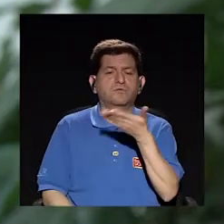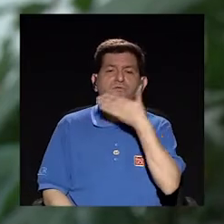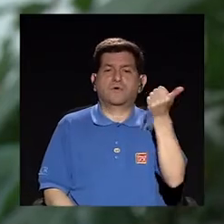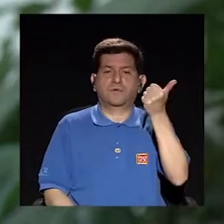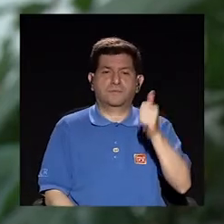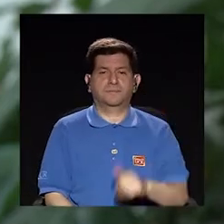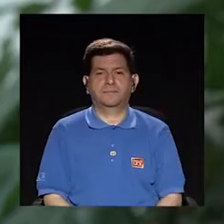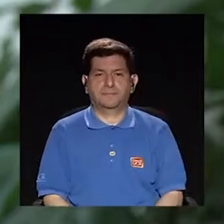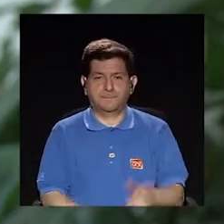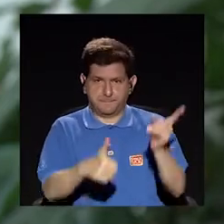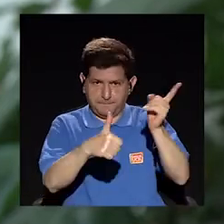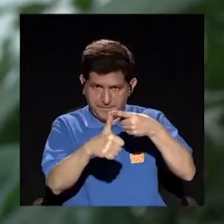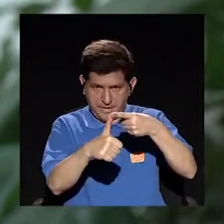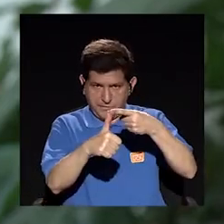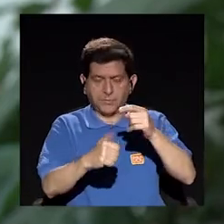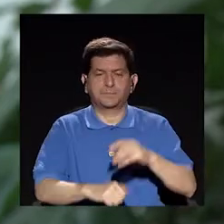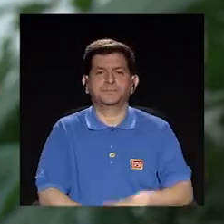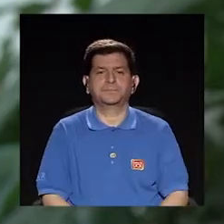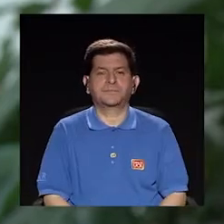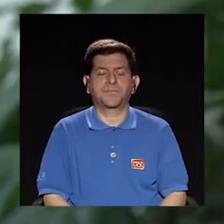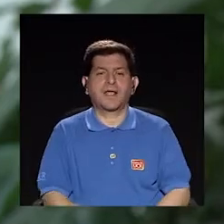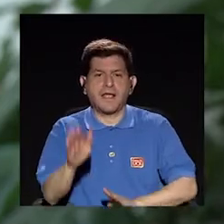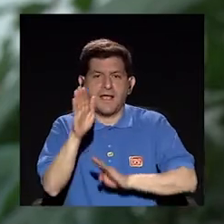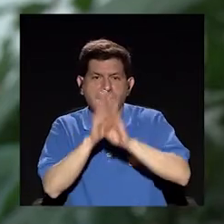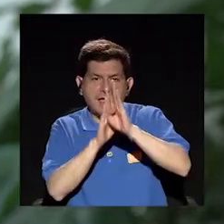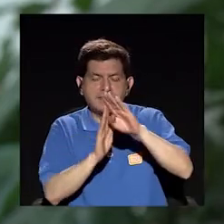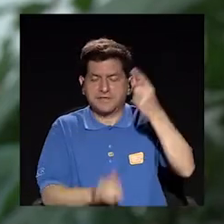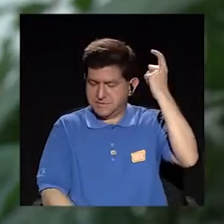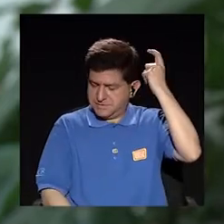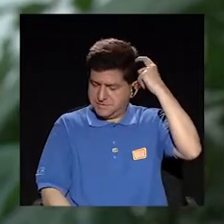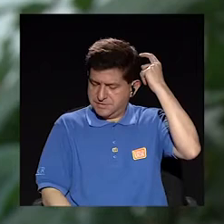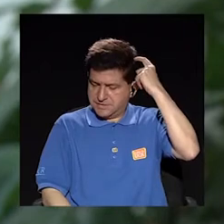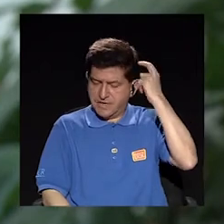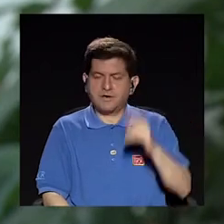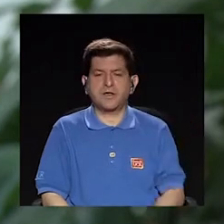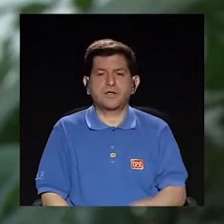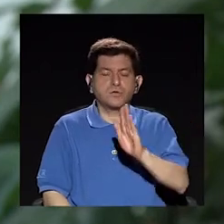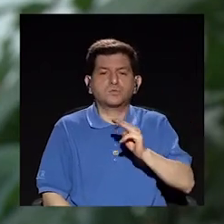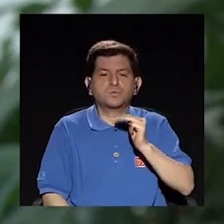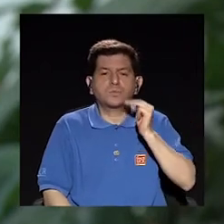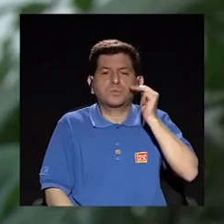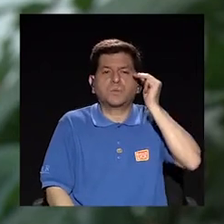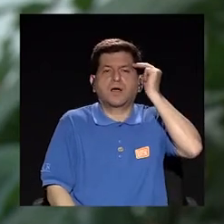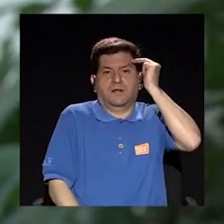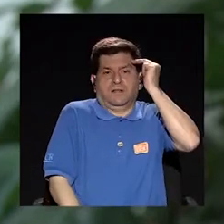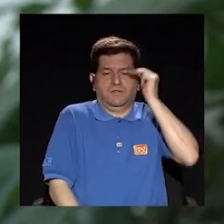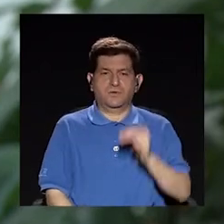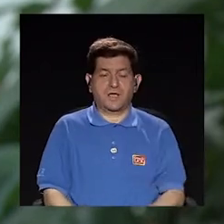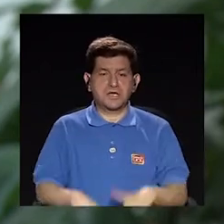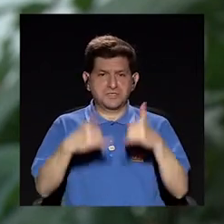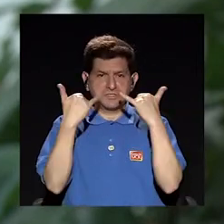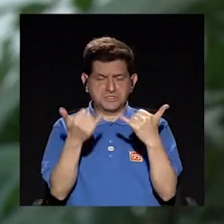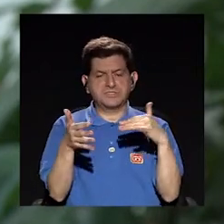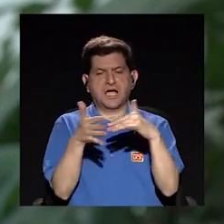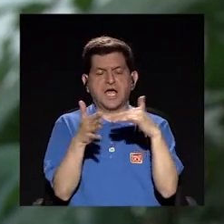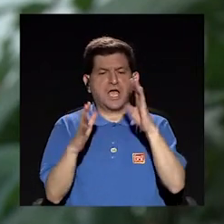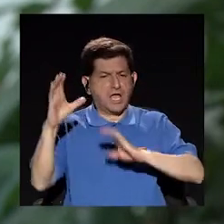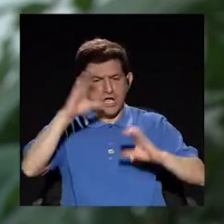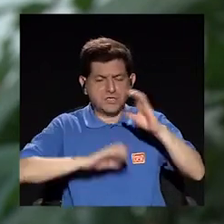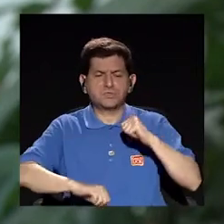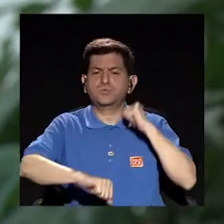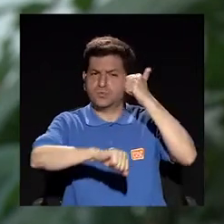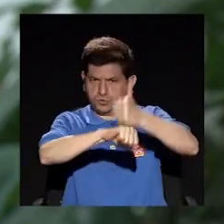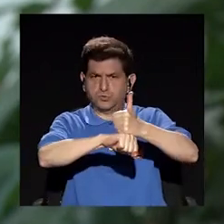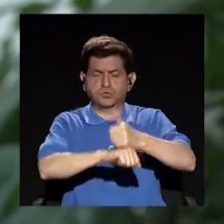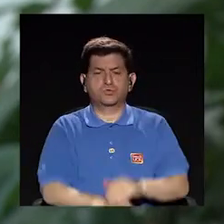mejor manera. Número 1, el desarrollo del cerebro o la maduración del cerebro, ya estudios